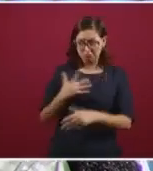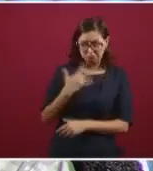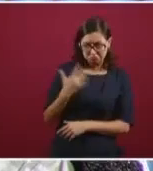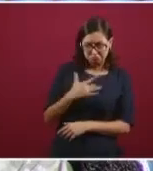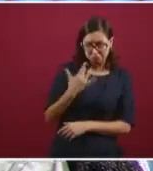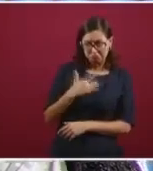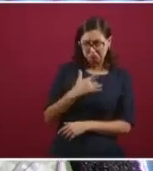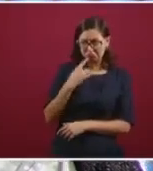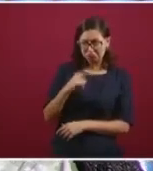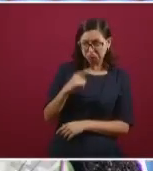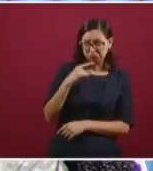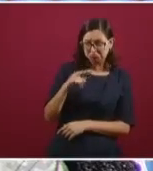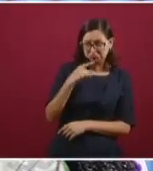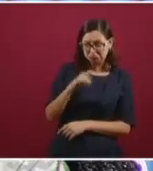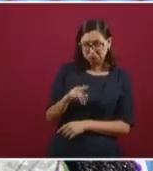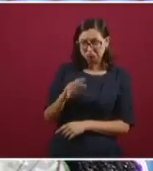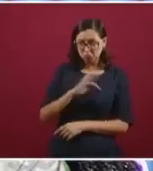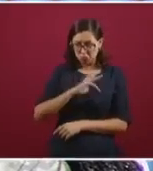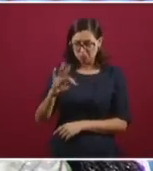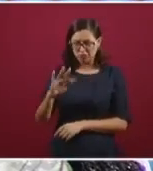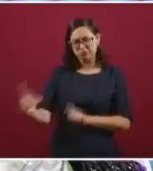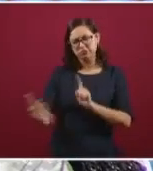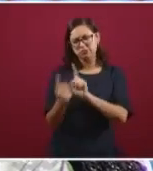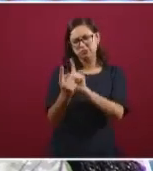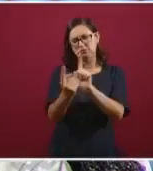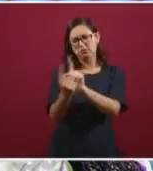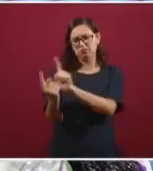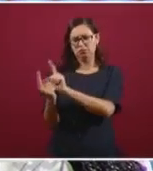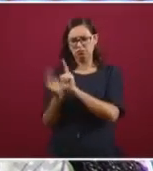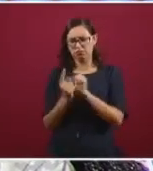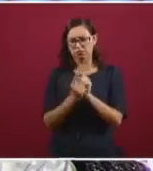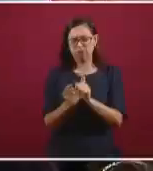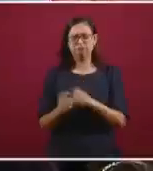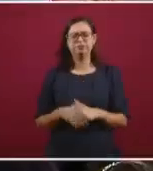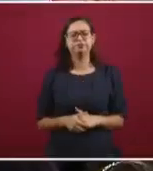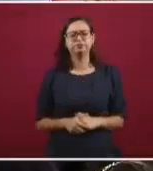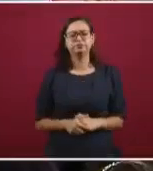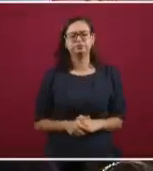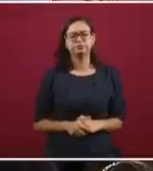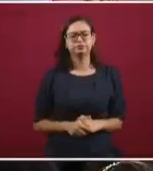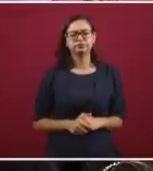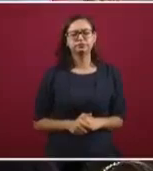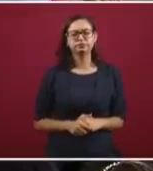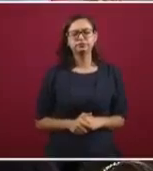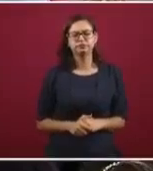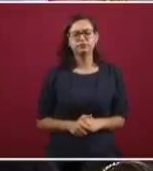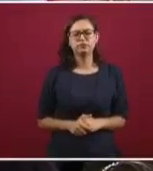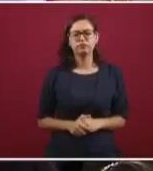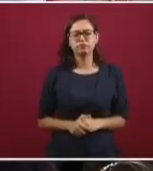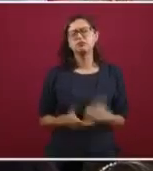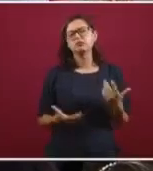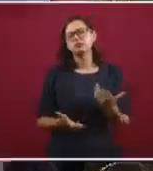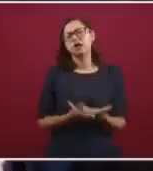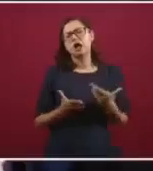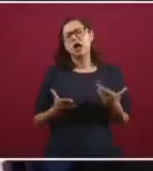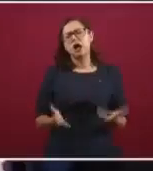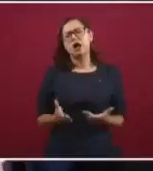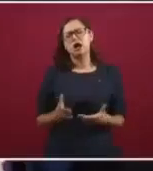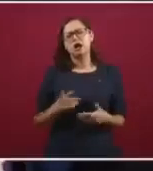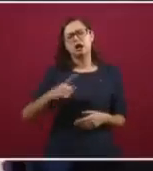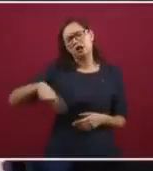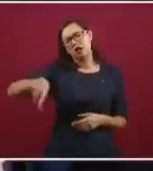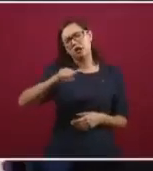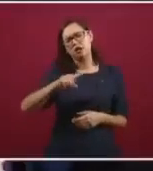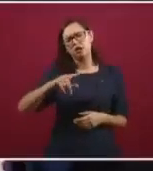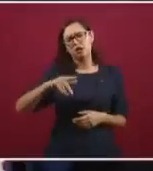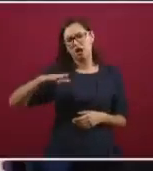inquietudes, sus quejas o incluso denuncias. Es lo que tenemos. Gracias. Estos exámenes de confianza que se les aplica al principio,